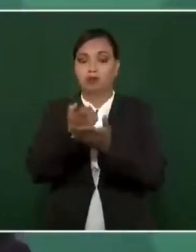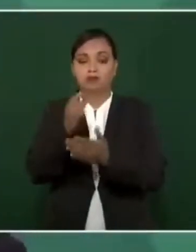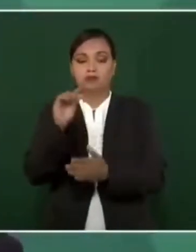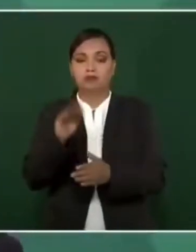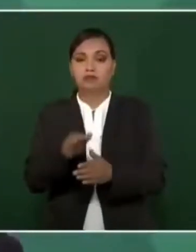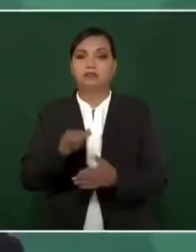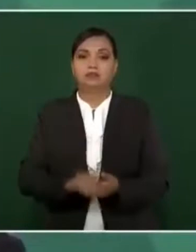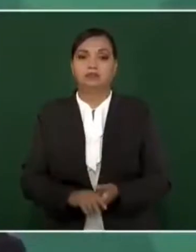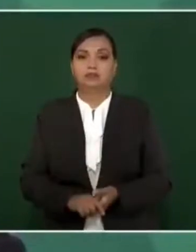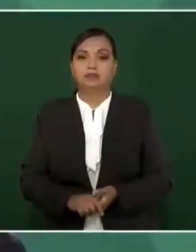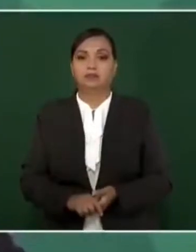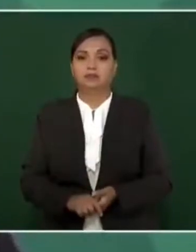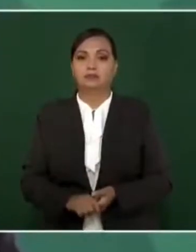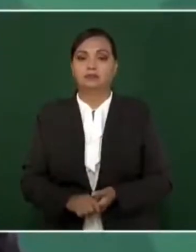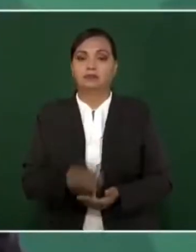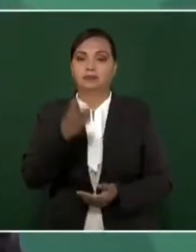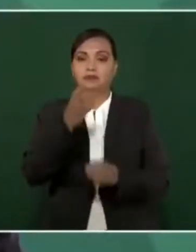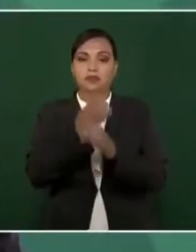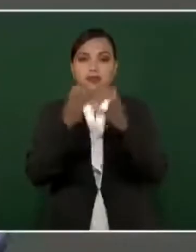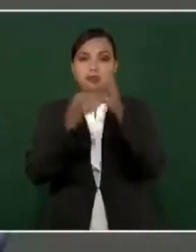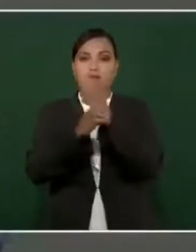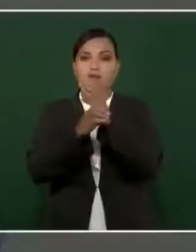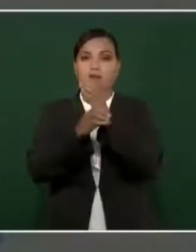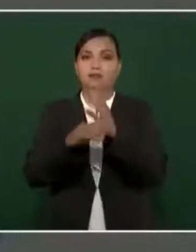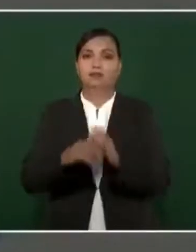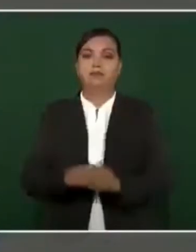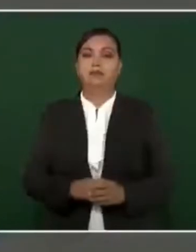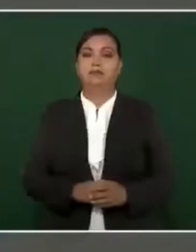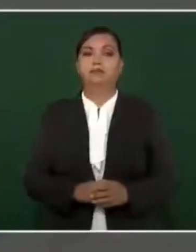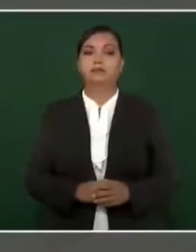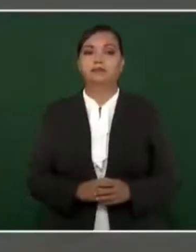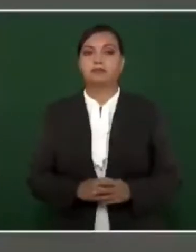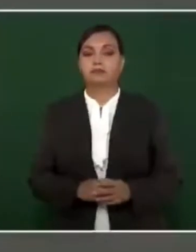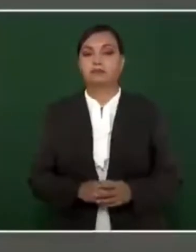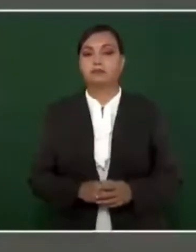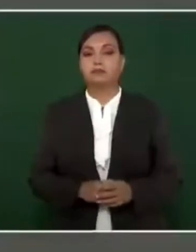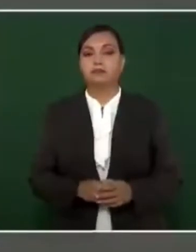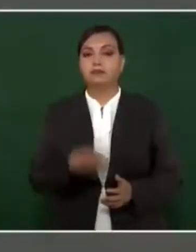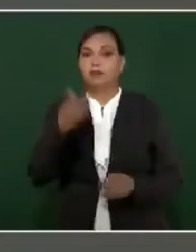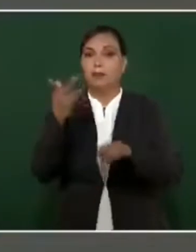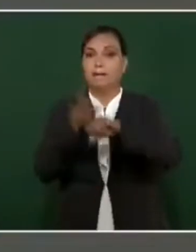que suceden. Entonces tomamos la decisión de comprar una,